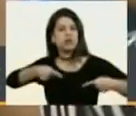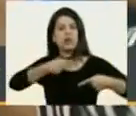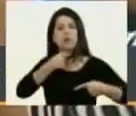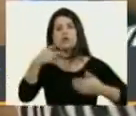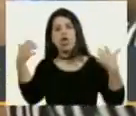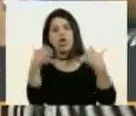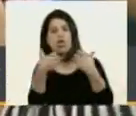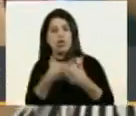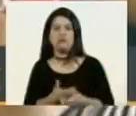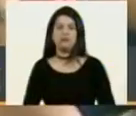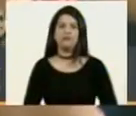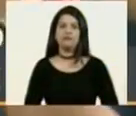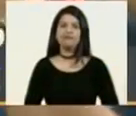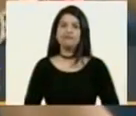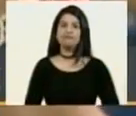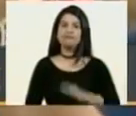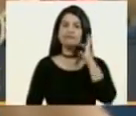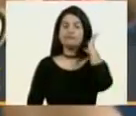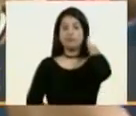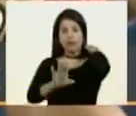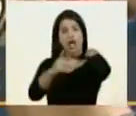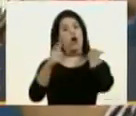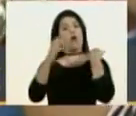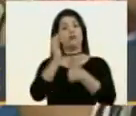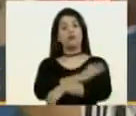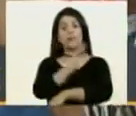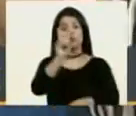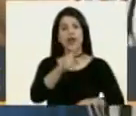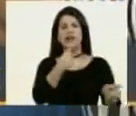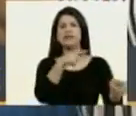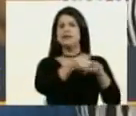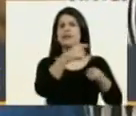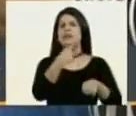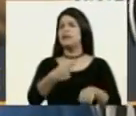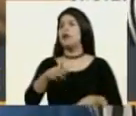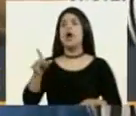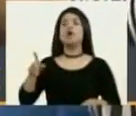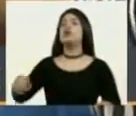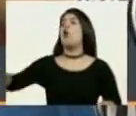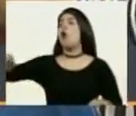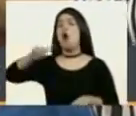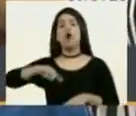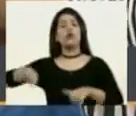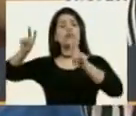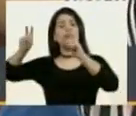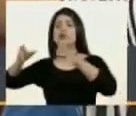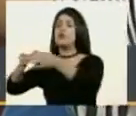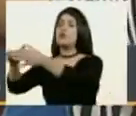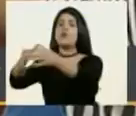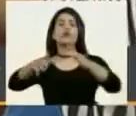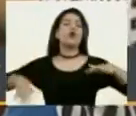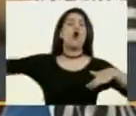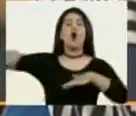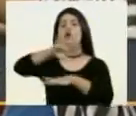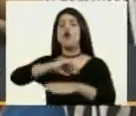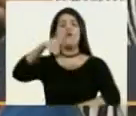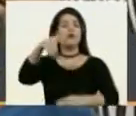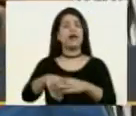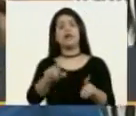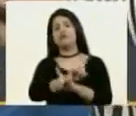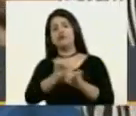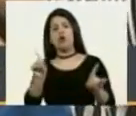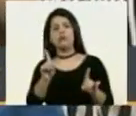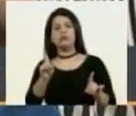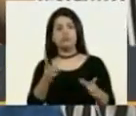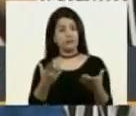constituyentistas, la oposición venezolana decía que no todos los sectores podrán votar para elegir a los constituyentes. Bueno, porque son racistas, porque odian al